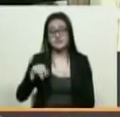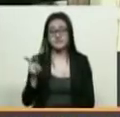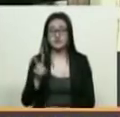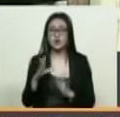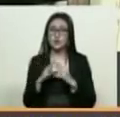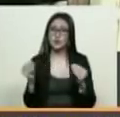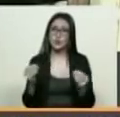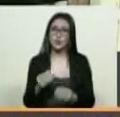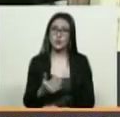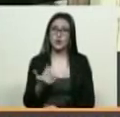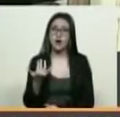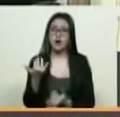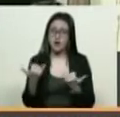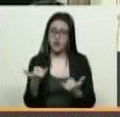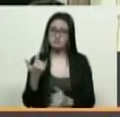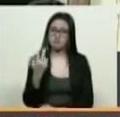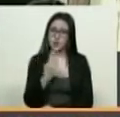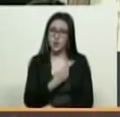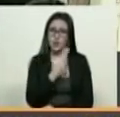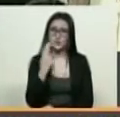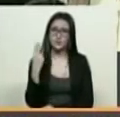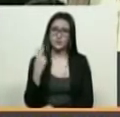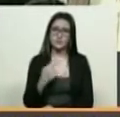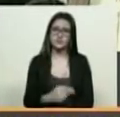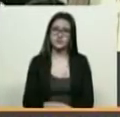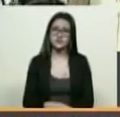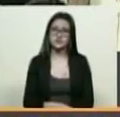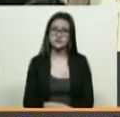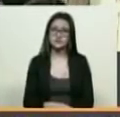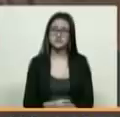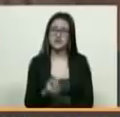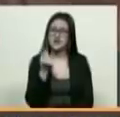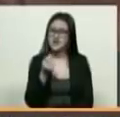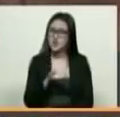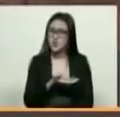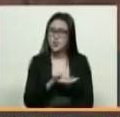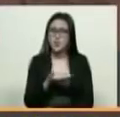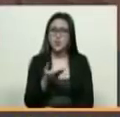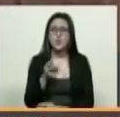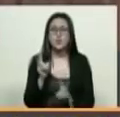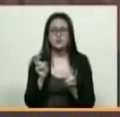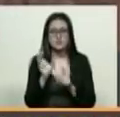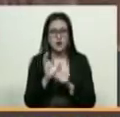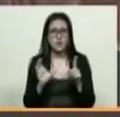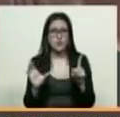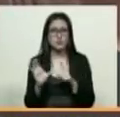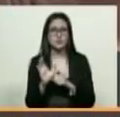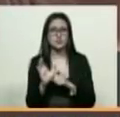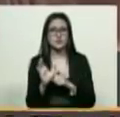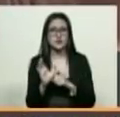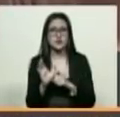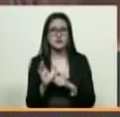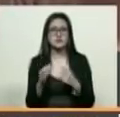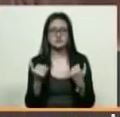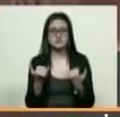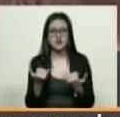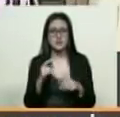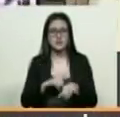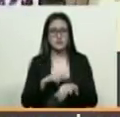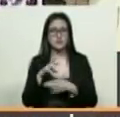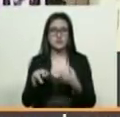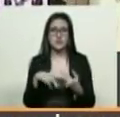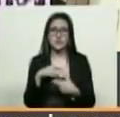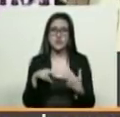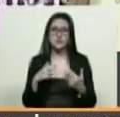Quede aquí nuestro compromiso, porque ninguna de las dinámicas culturales que se han encendido en los tiempos de revolución